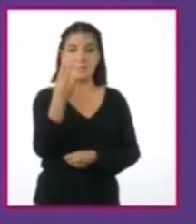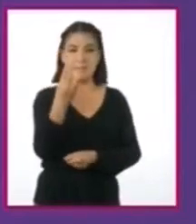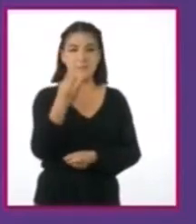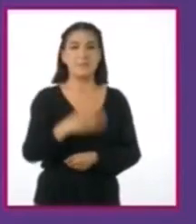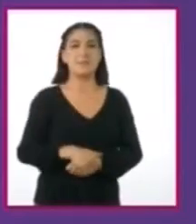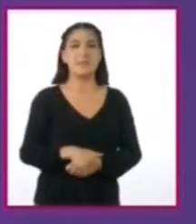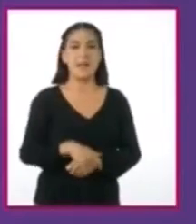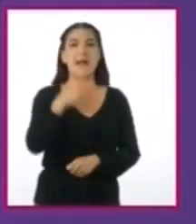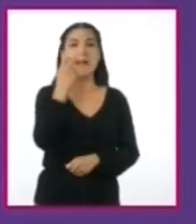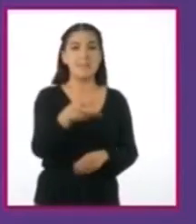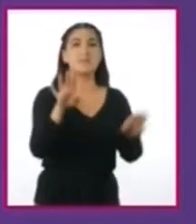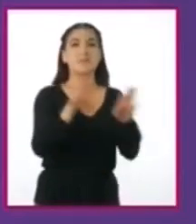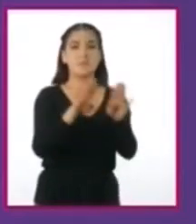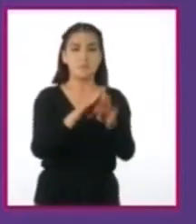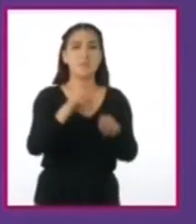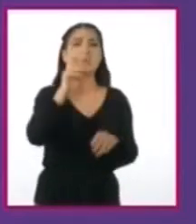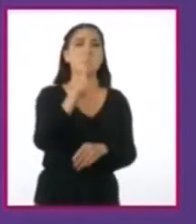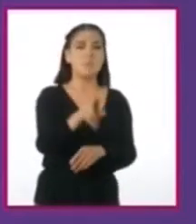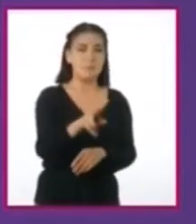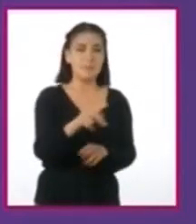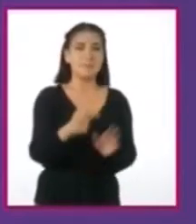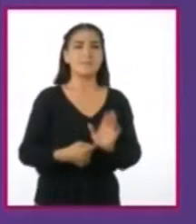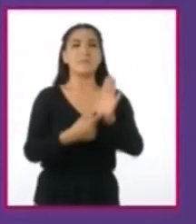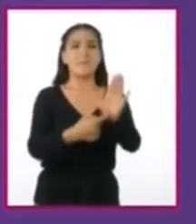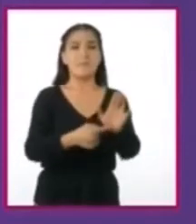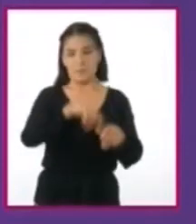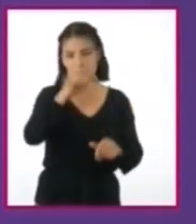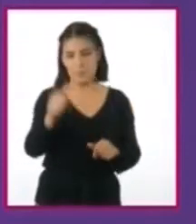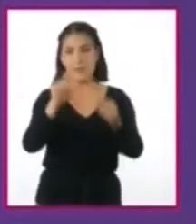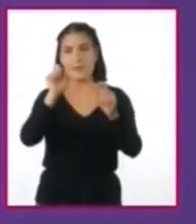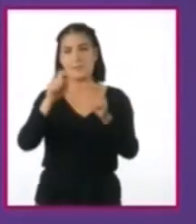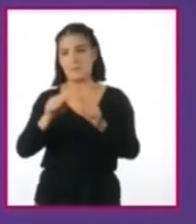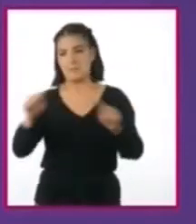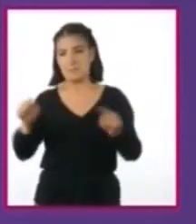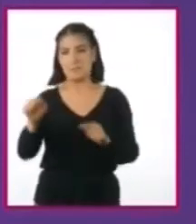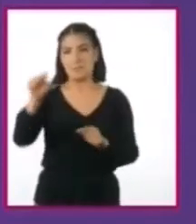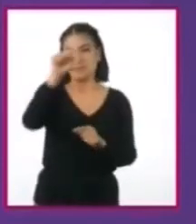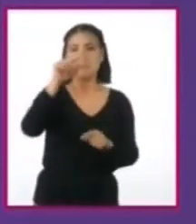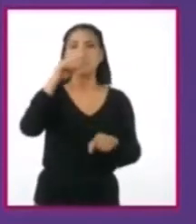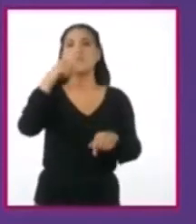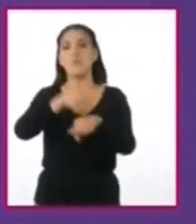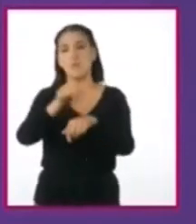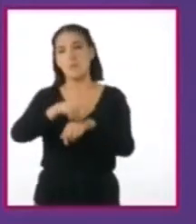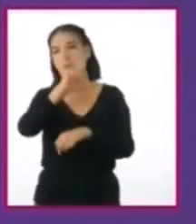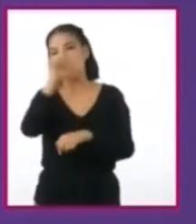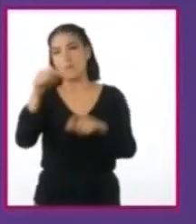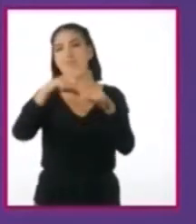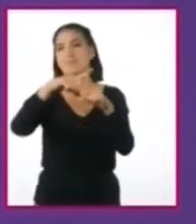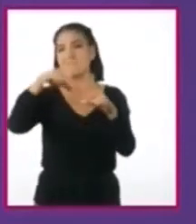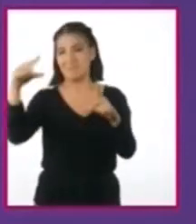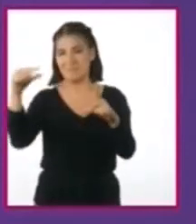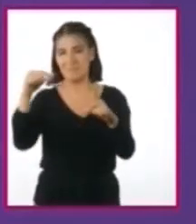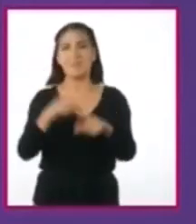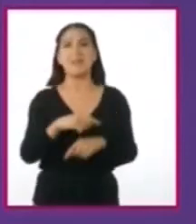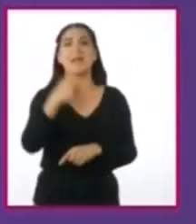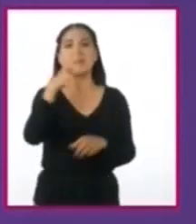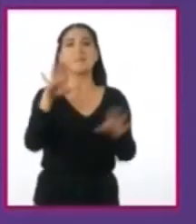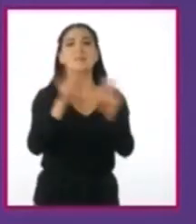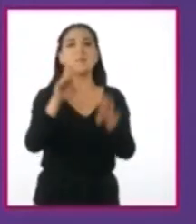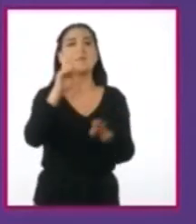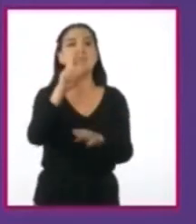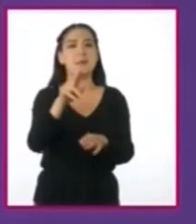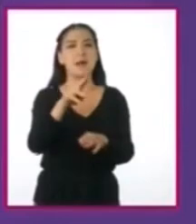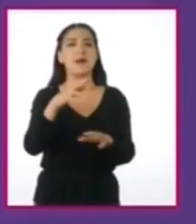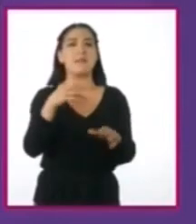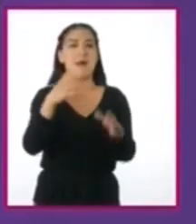De esta manera podemos comprobar los otros dos lados de cada triángulo y verificar que la proporción es la misma